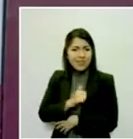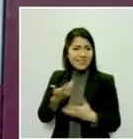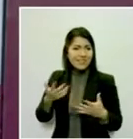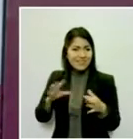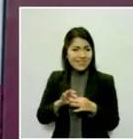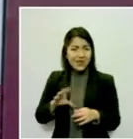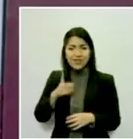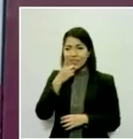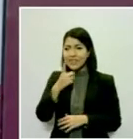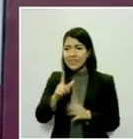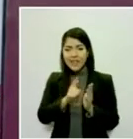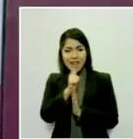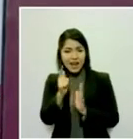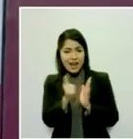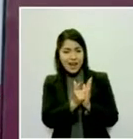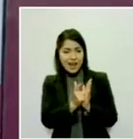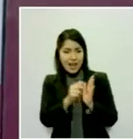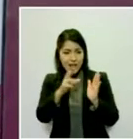negar la ley.